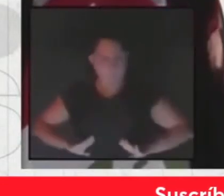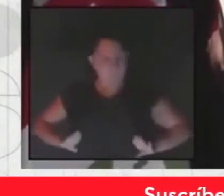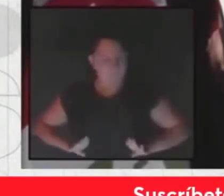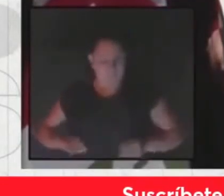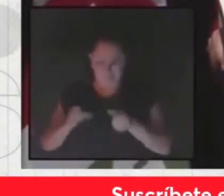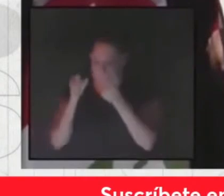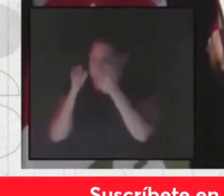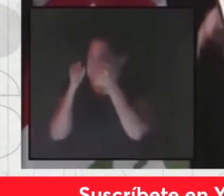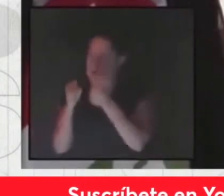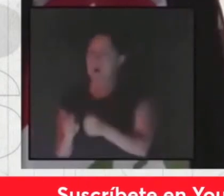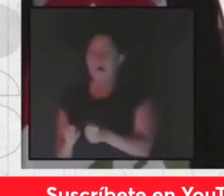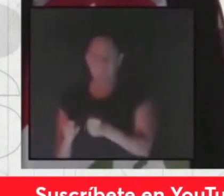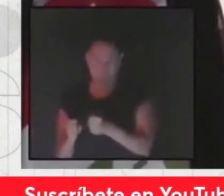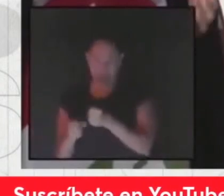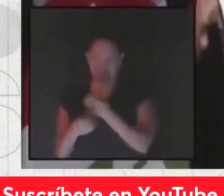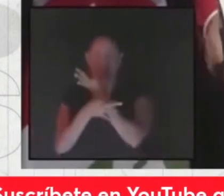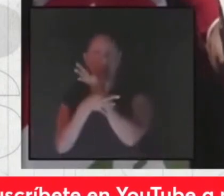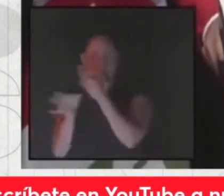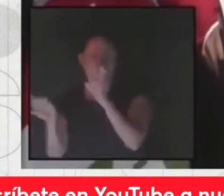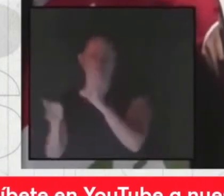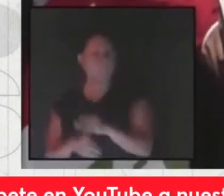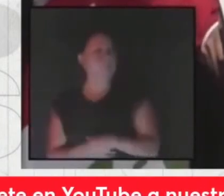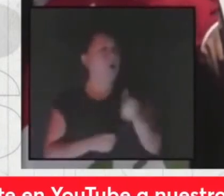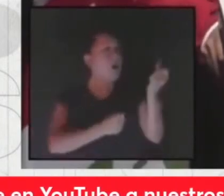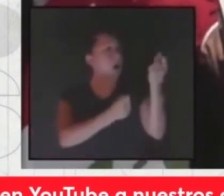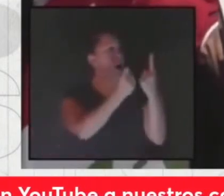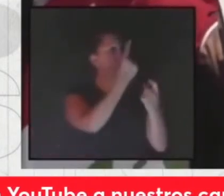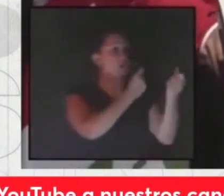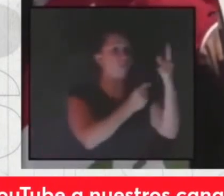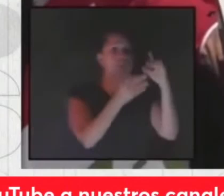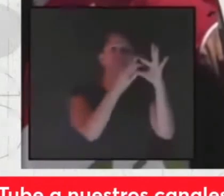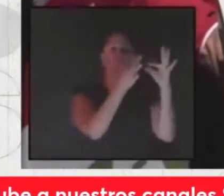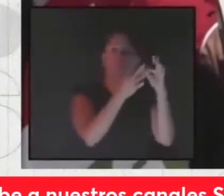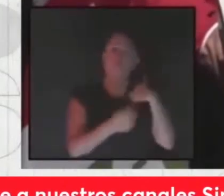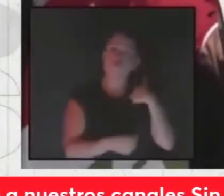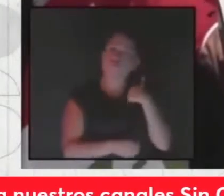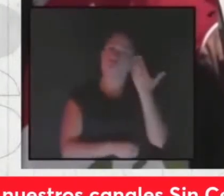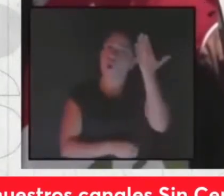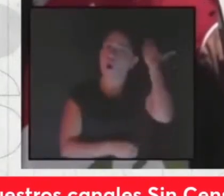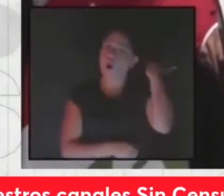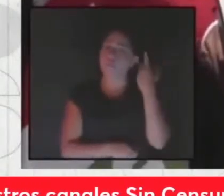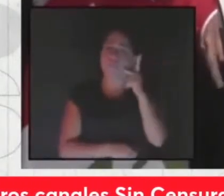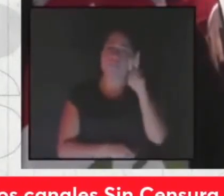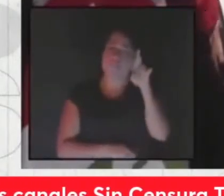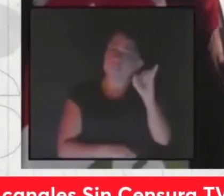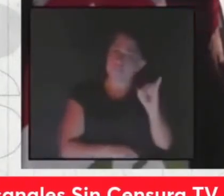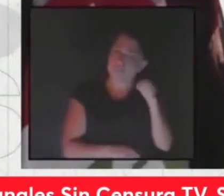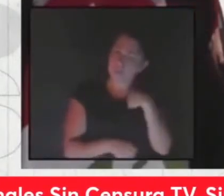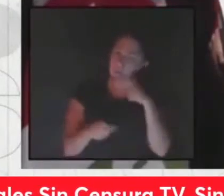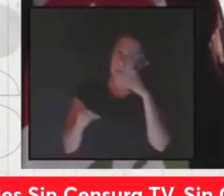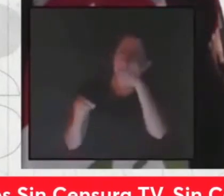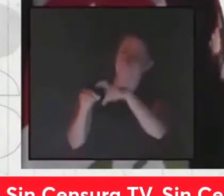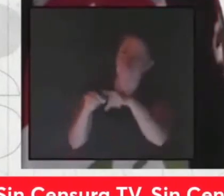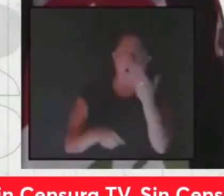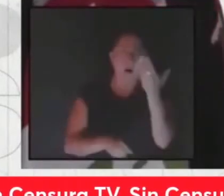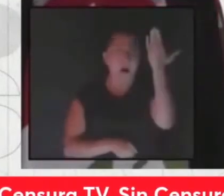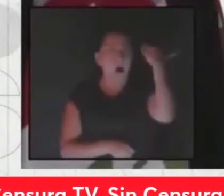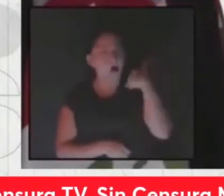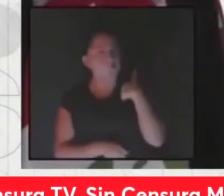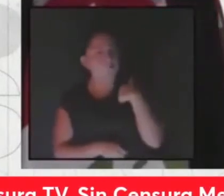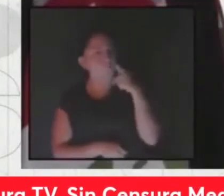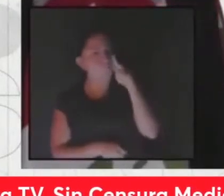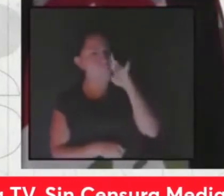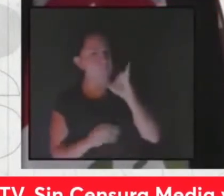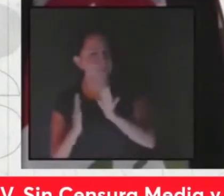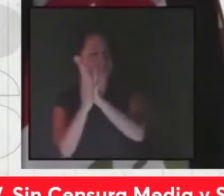1910. Hace 113 años, no tiene nada que ver el PRI ahí. Dice Alito que fundó el